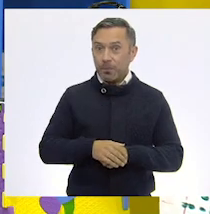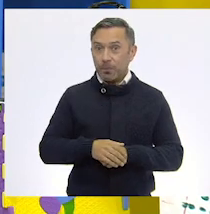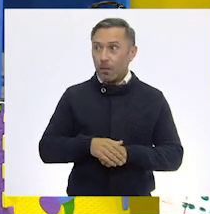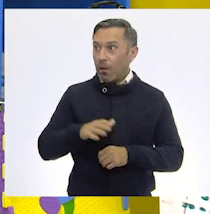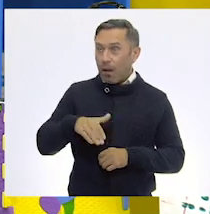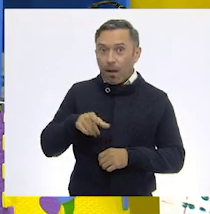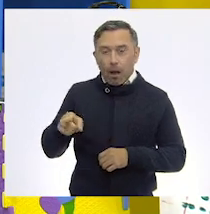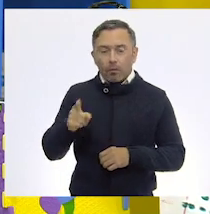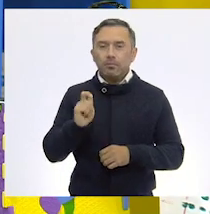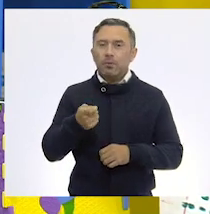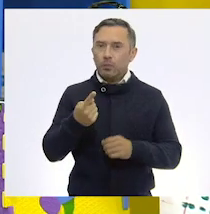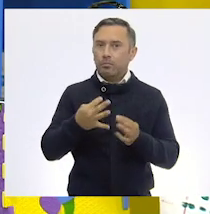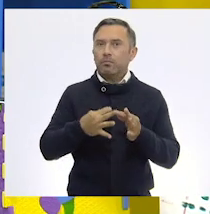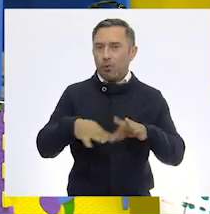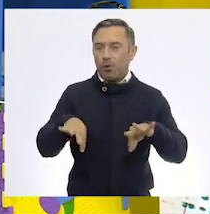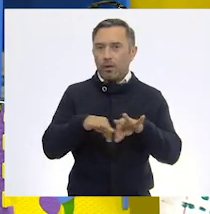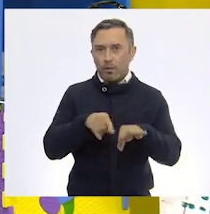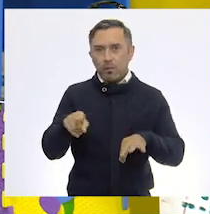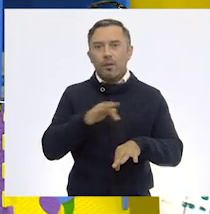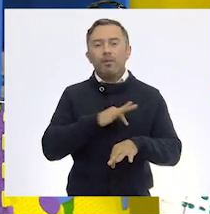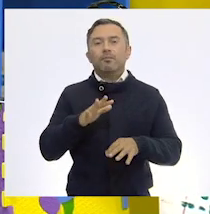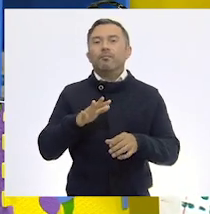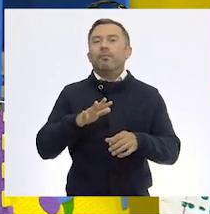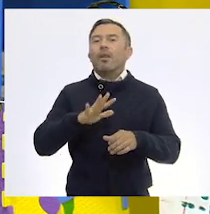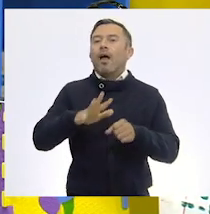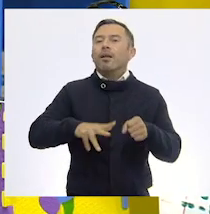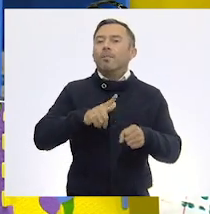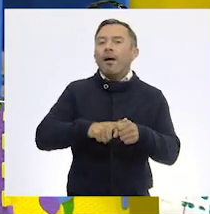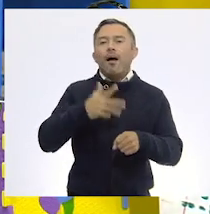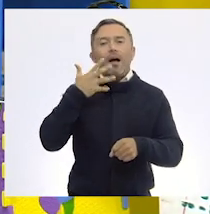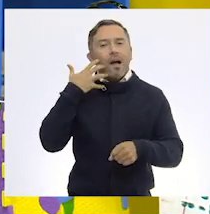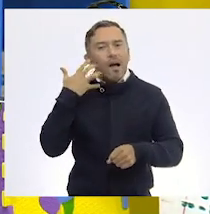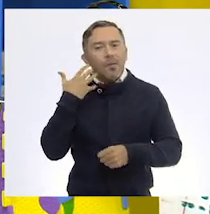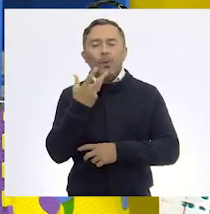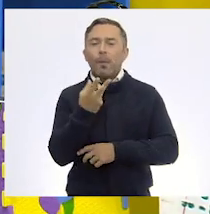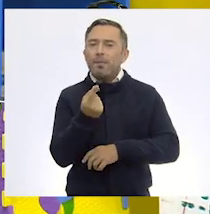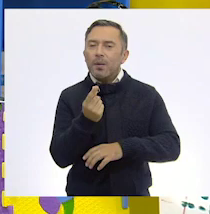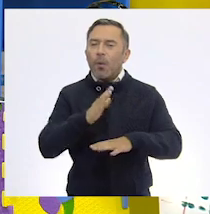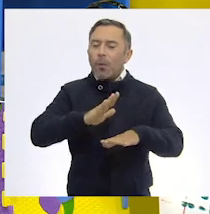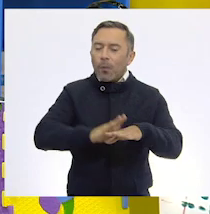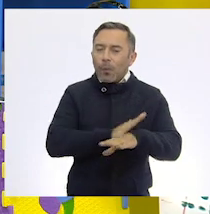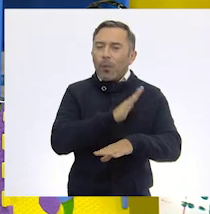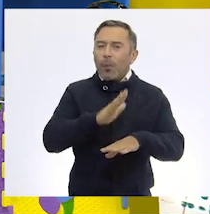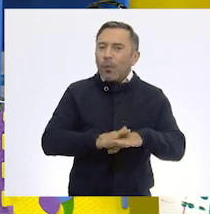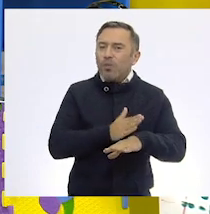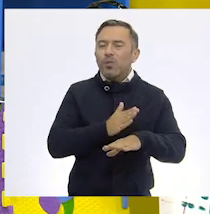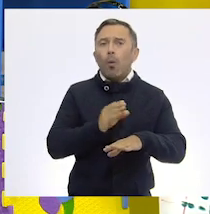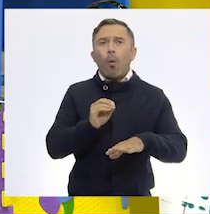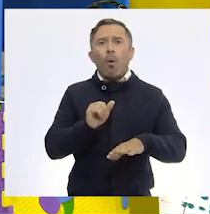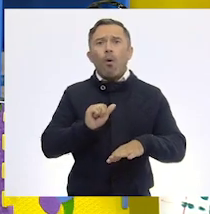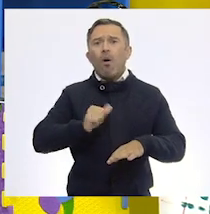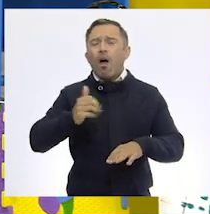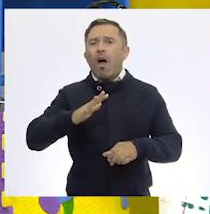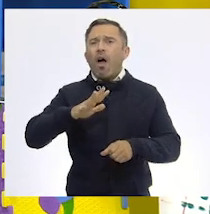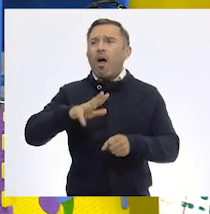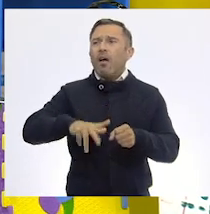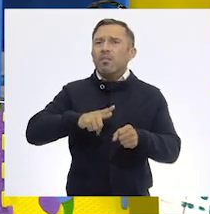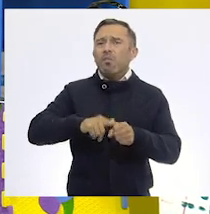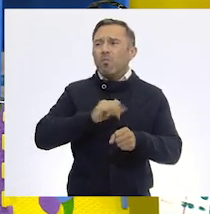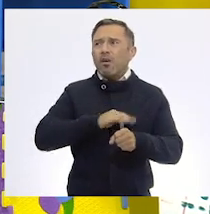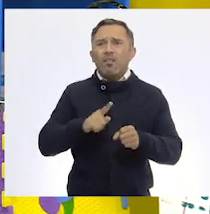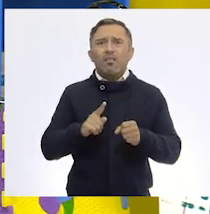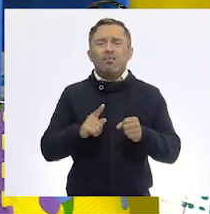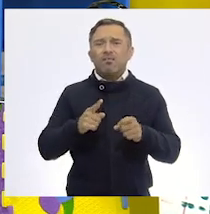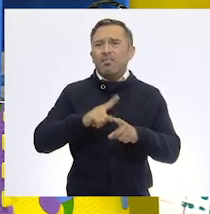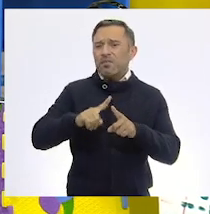gustó conocer la importancia de tener una mascota, como un perrito o un gatito, y no como algunas especies animales que son silvestres y no